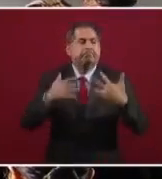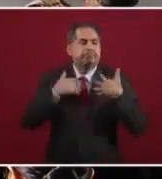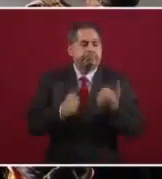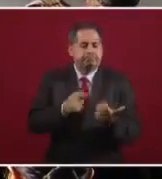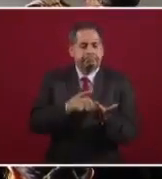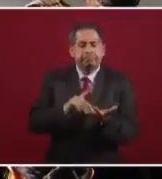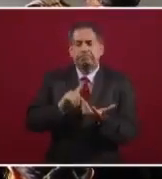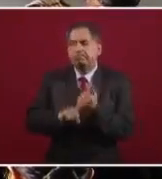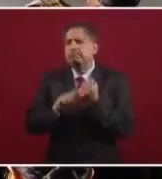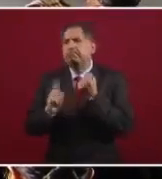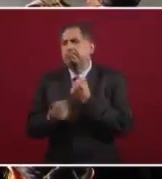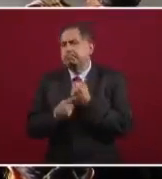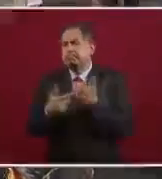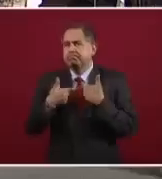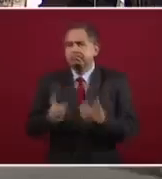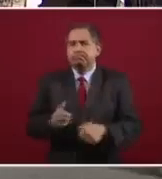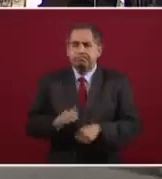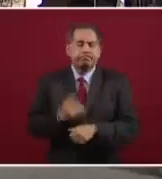el porqué